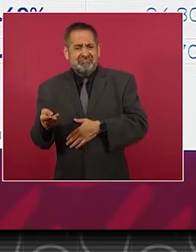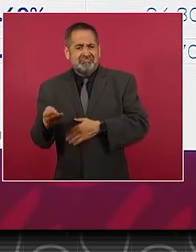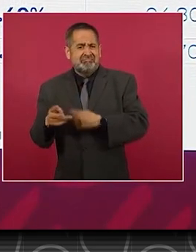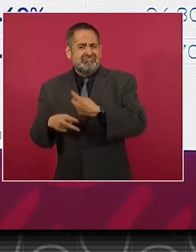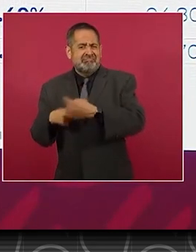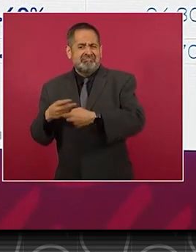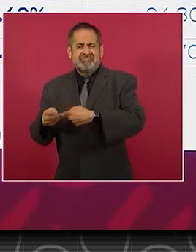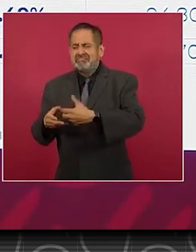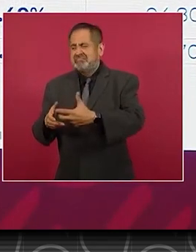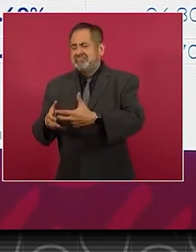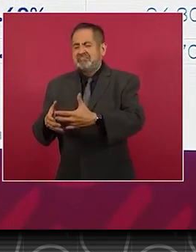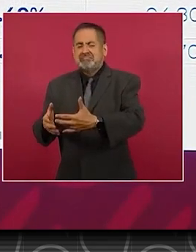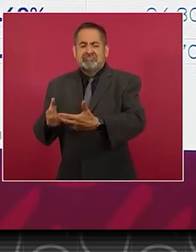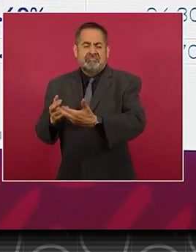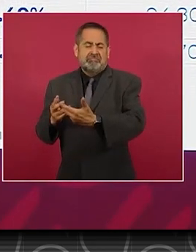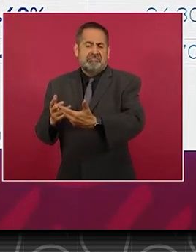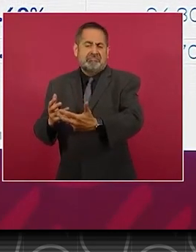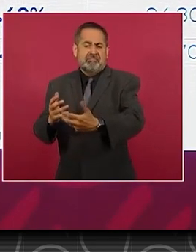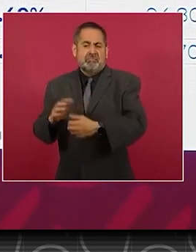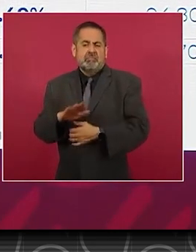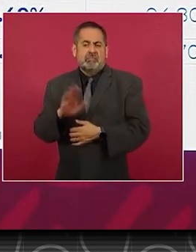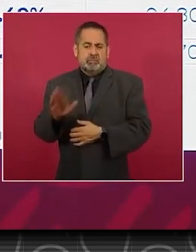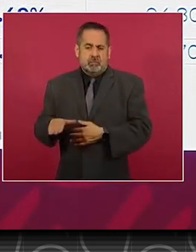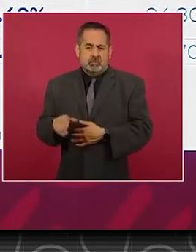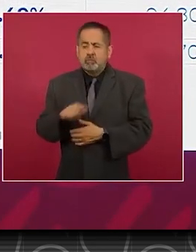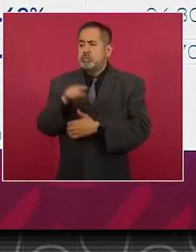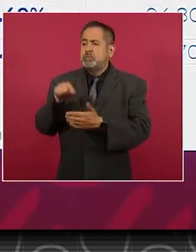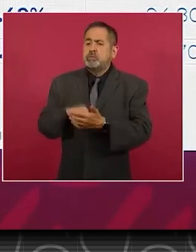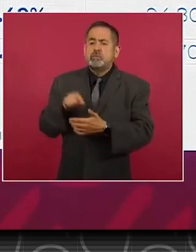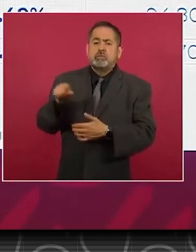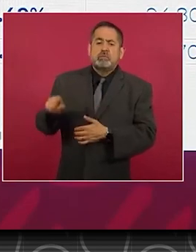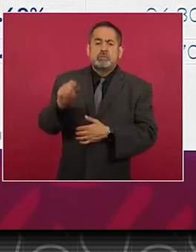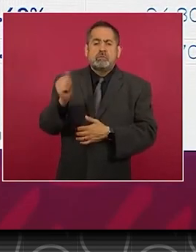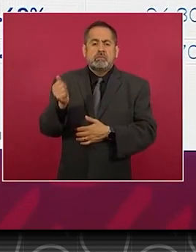ciudadanos, personas a votar en San Fernando,